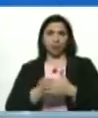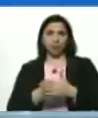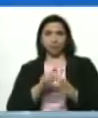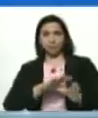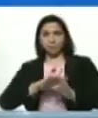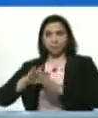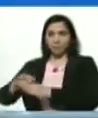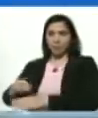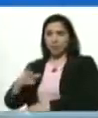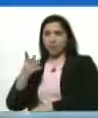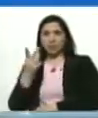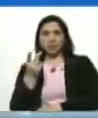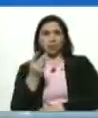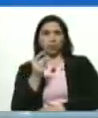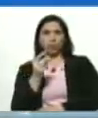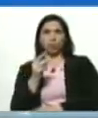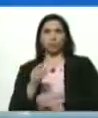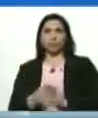al segundo punto